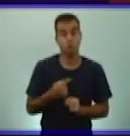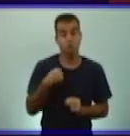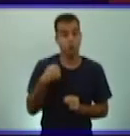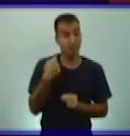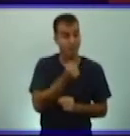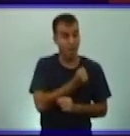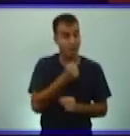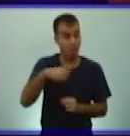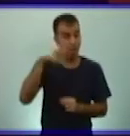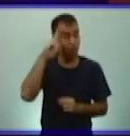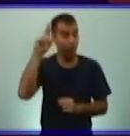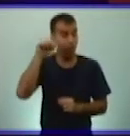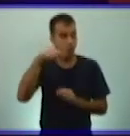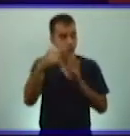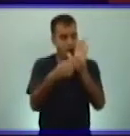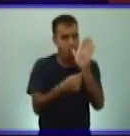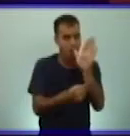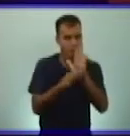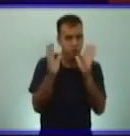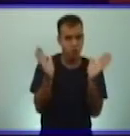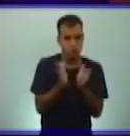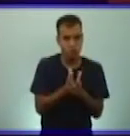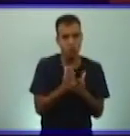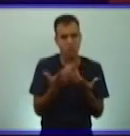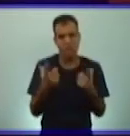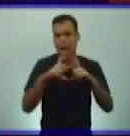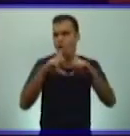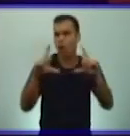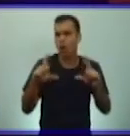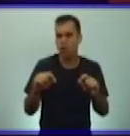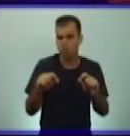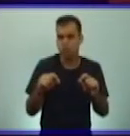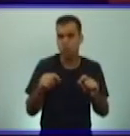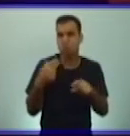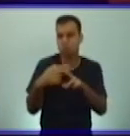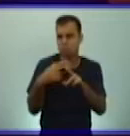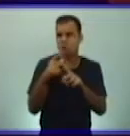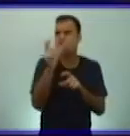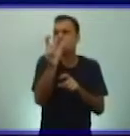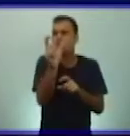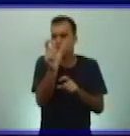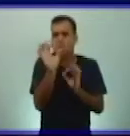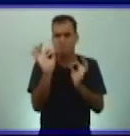Los invito entonces a ir a la diapositiva para recordar la definición de archipiélago.